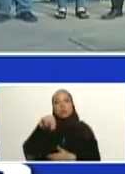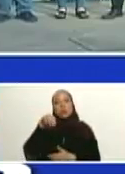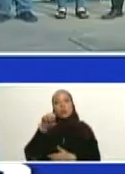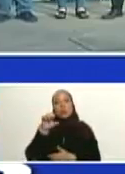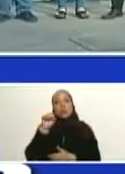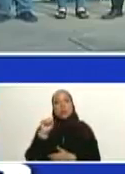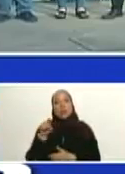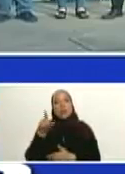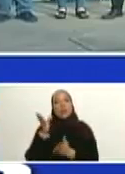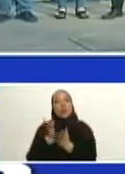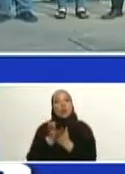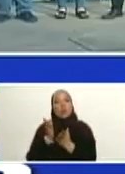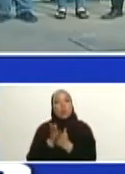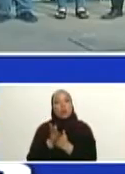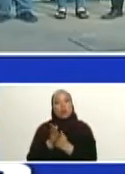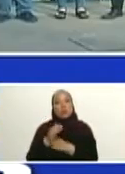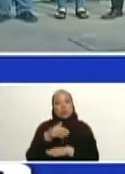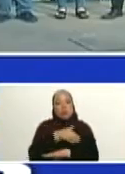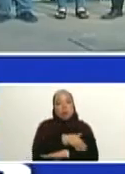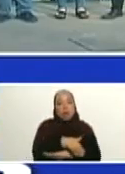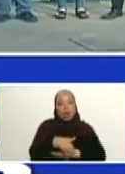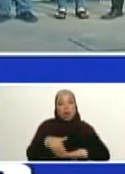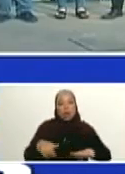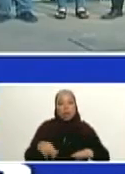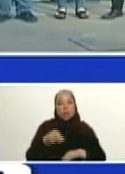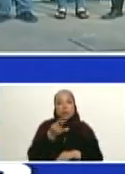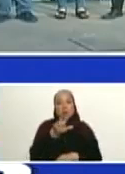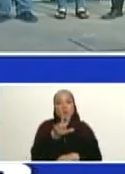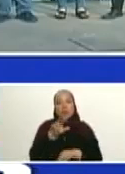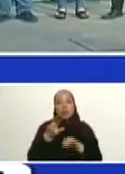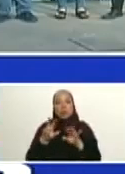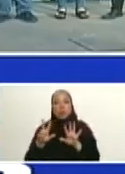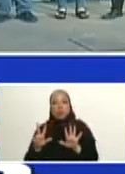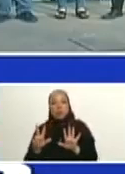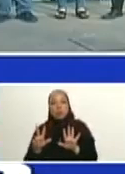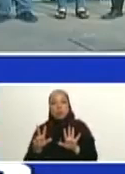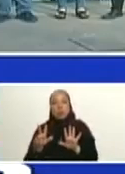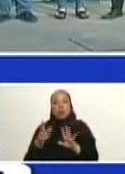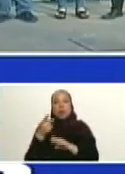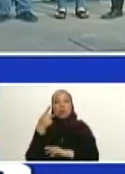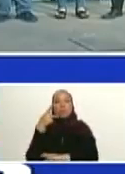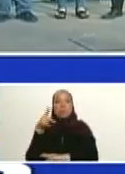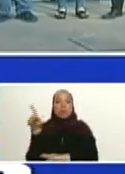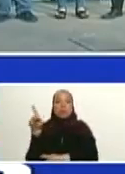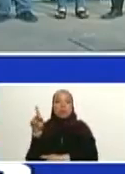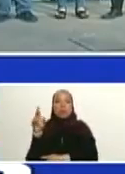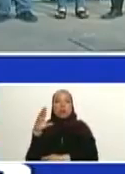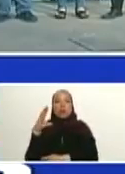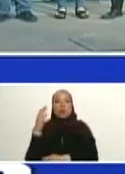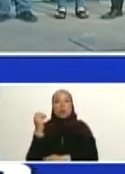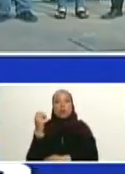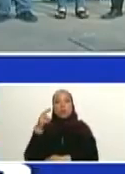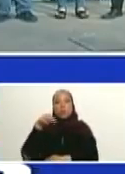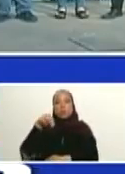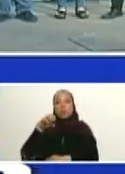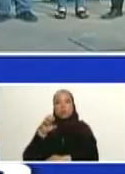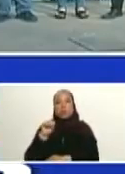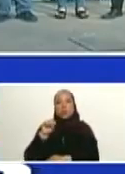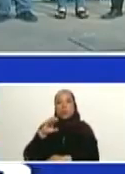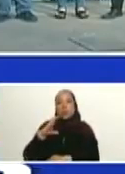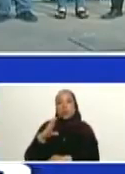Yepes, calle 38, parroquia Concepción. Allá está el